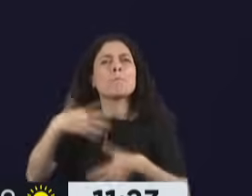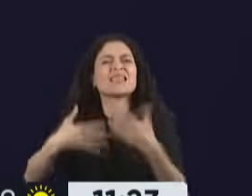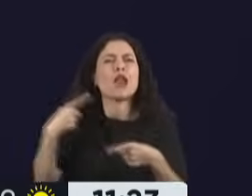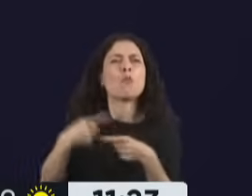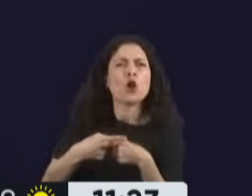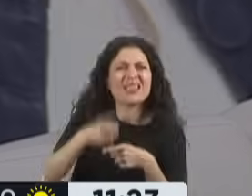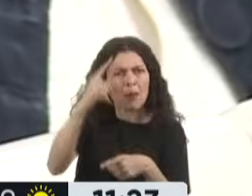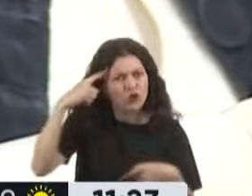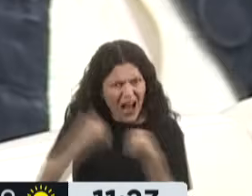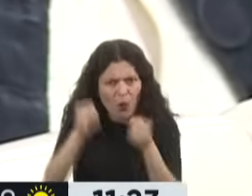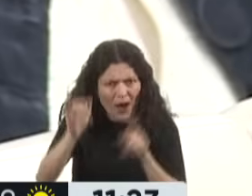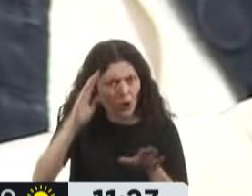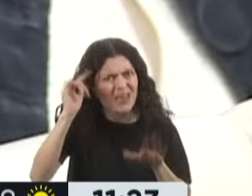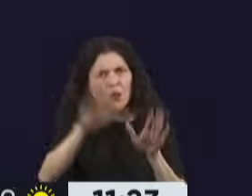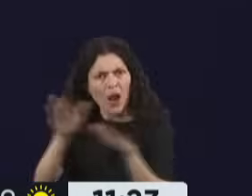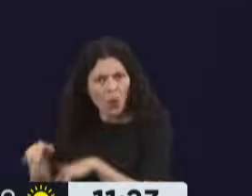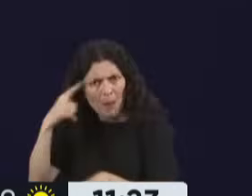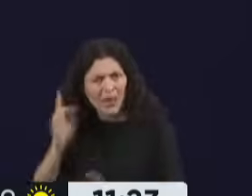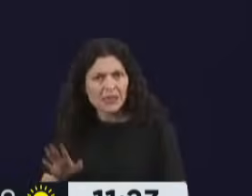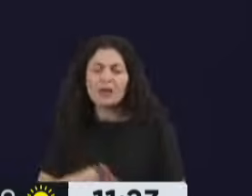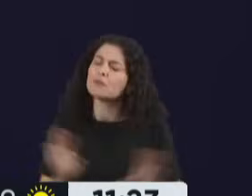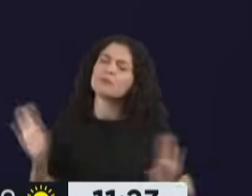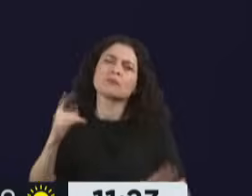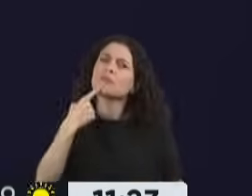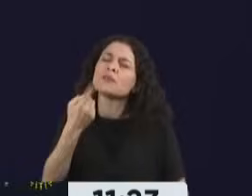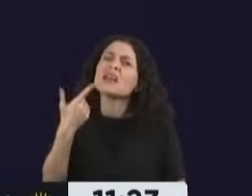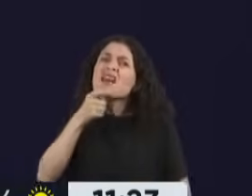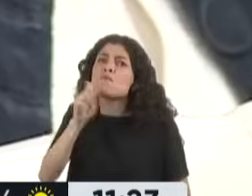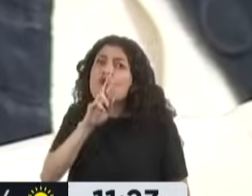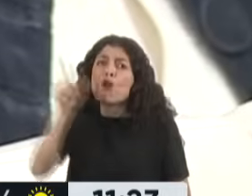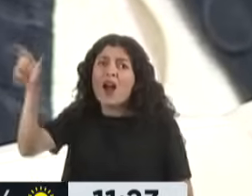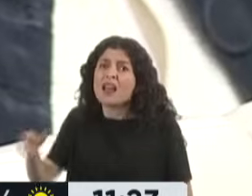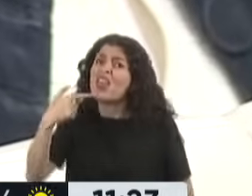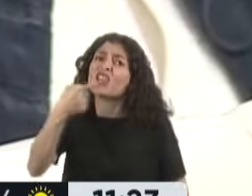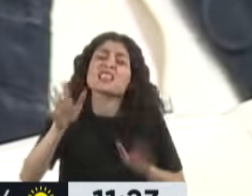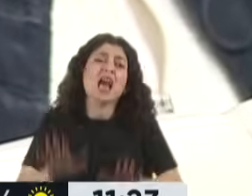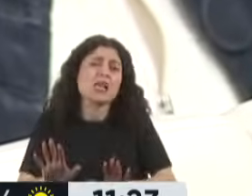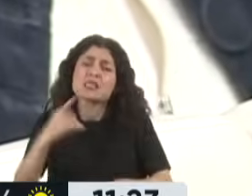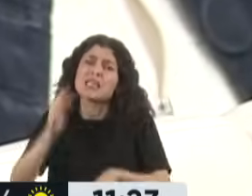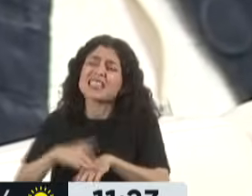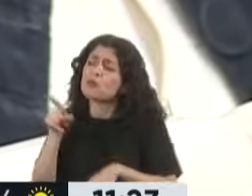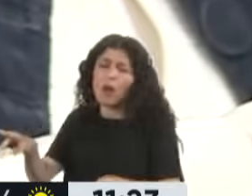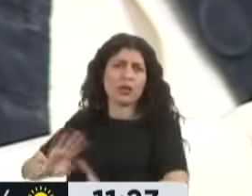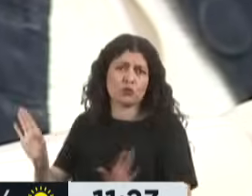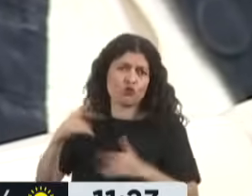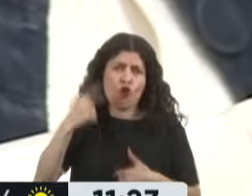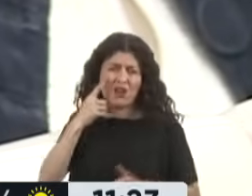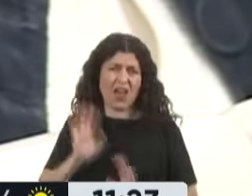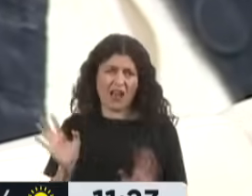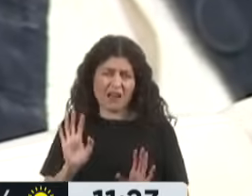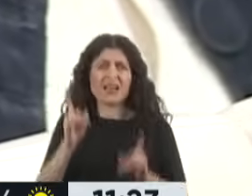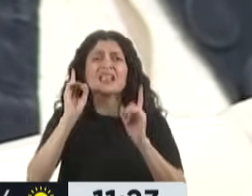pero si lo dijo y te lo doy por bueno, corre por cuenta de ella, no por cuenta del Gobierno Nacional. La ministra de Seguridad ayer, Patricia Bullrich, planteó